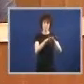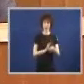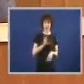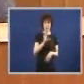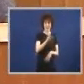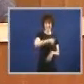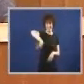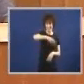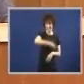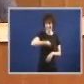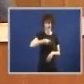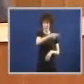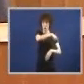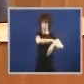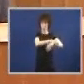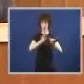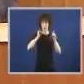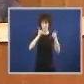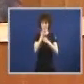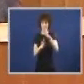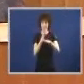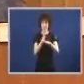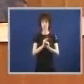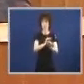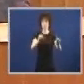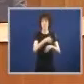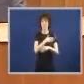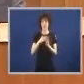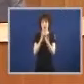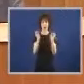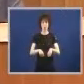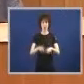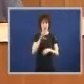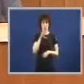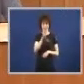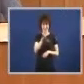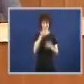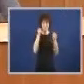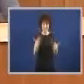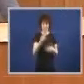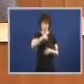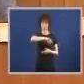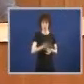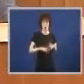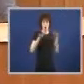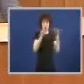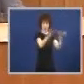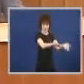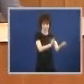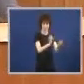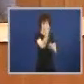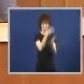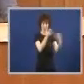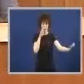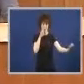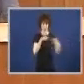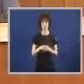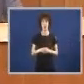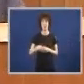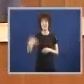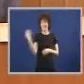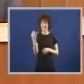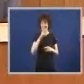goberno, vostedes empezaron a legislatura con chamamentos a lograr acordos no ben do país. Pois ben, nós ofrecémoslle un primeiro acordo, un